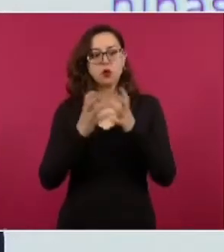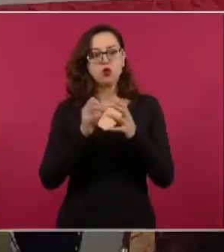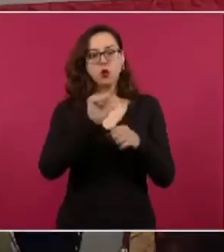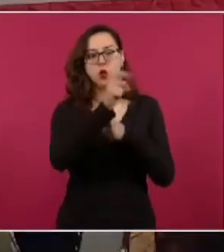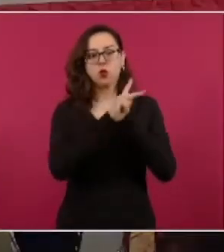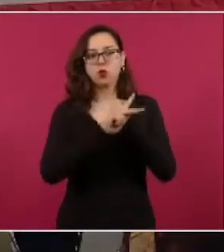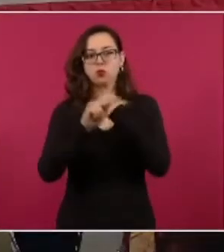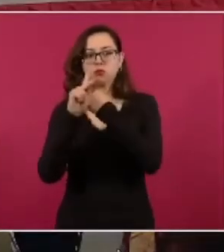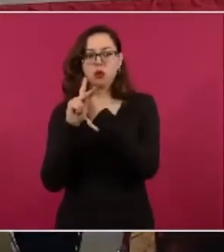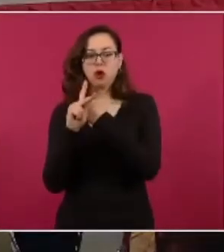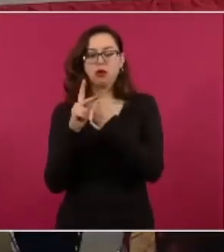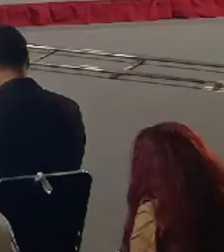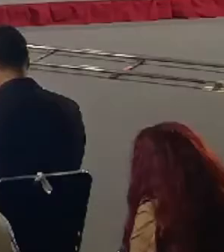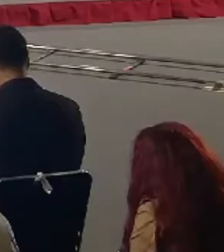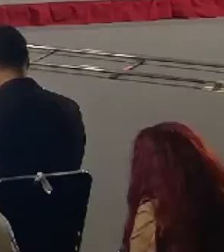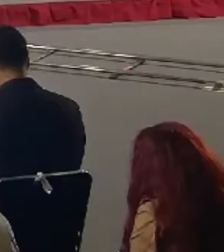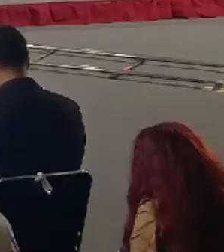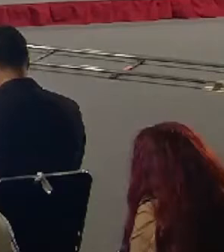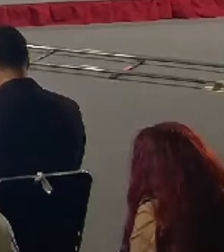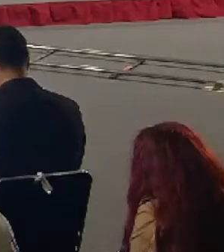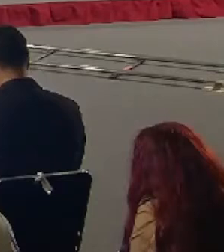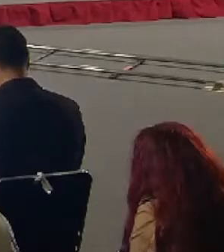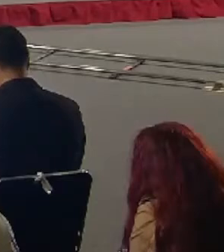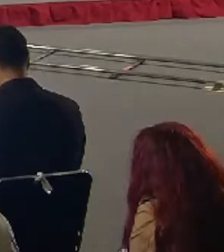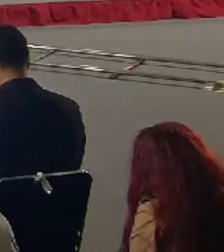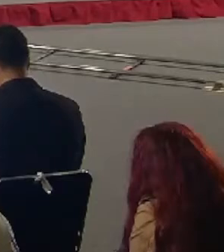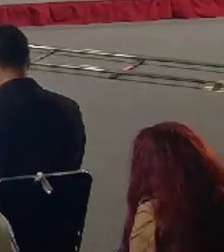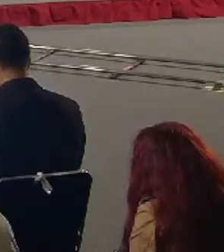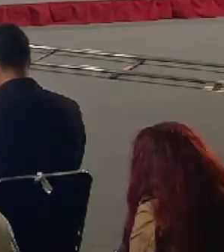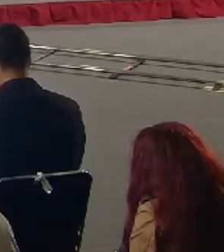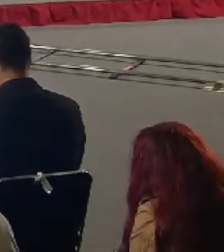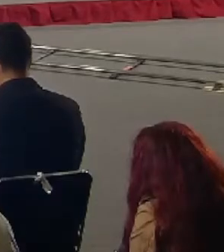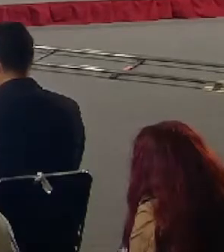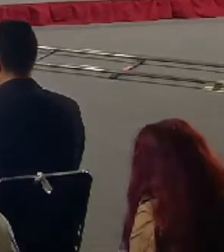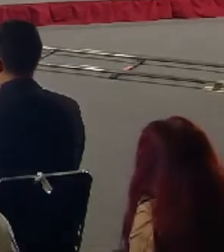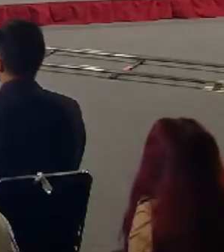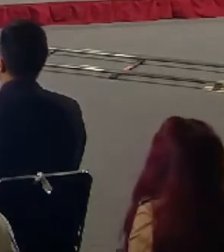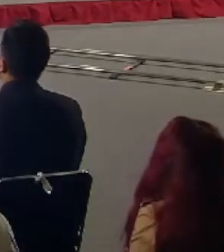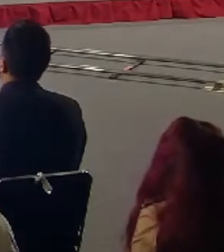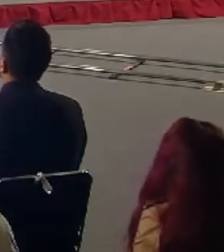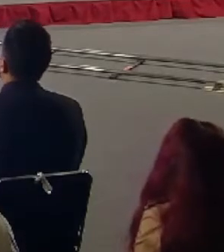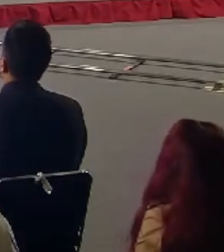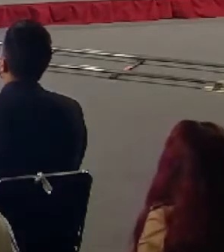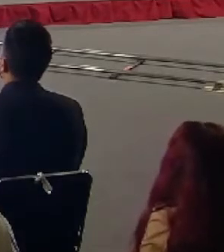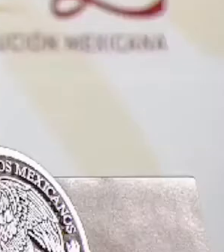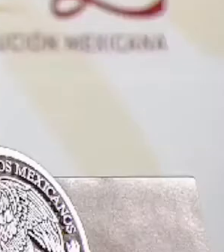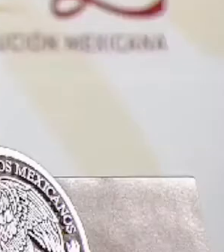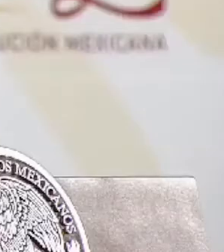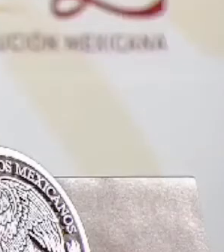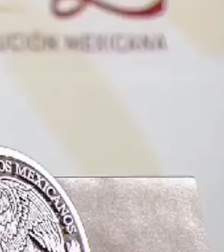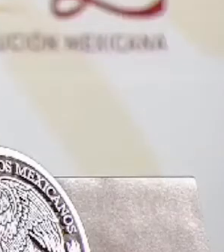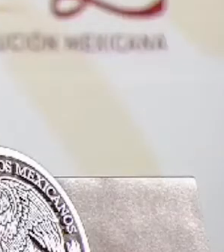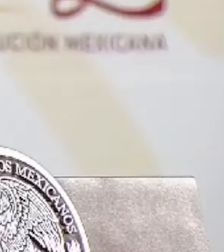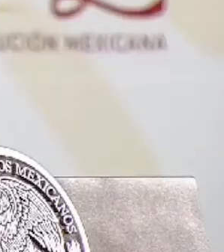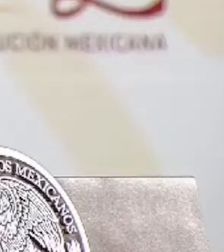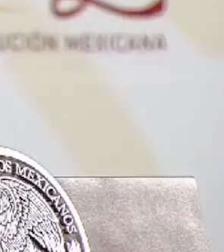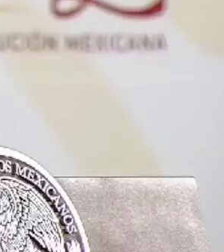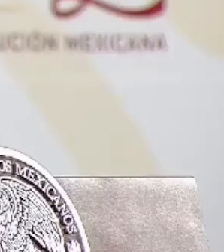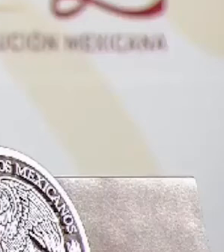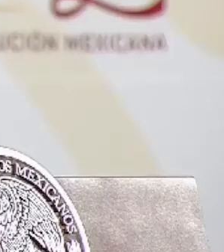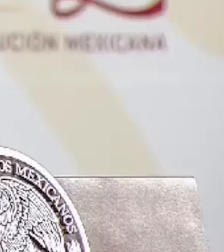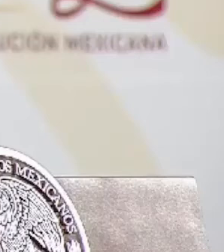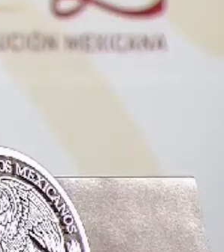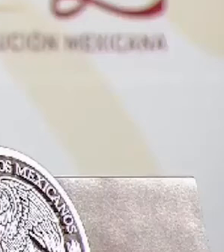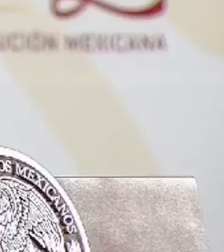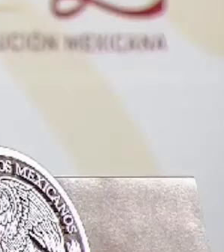la propagación de polio. Ojalá que algún día próximo lleguemos a la erradicación, pero por lo pronto